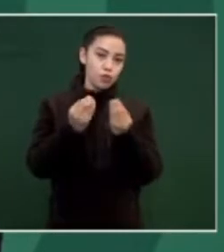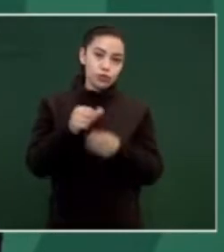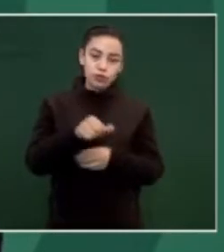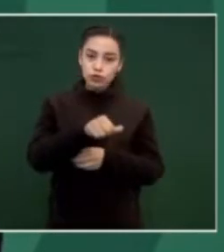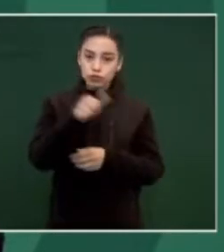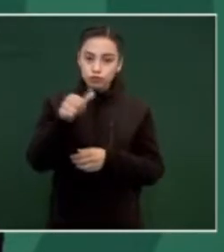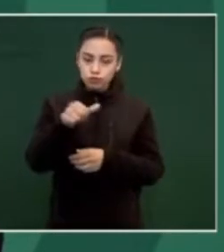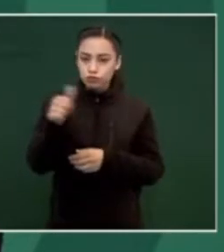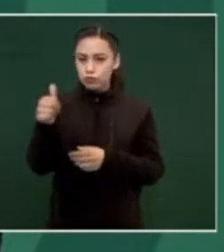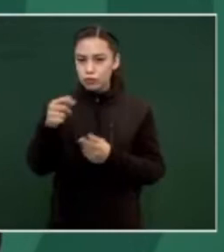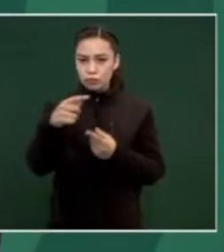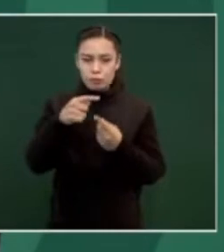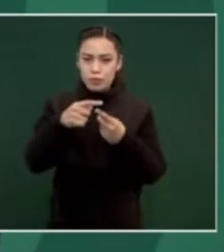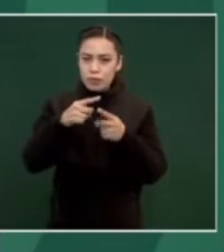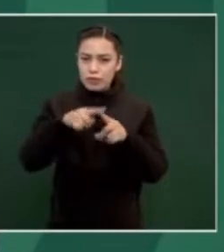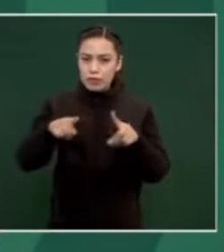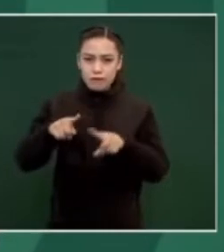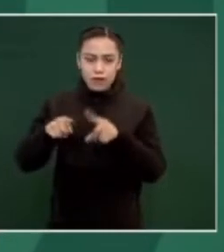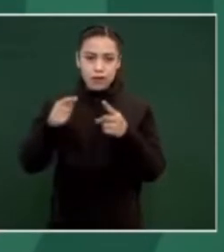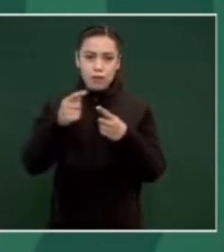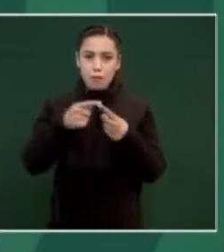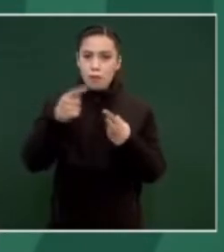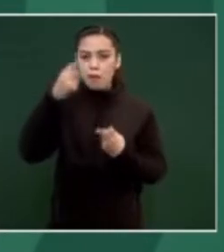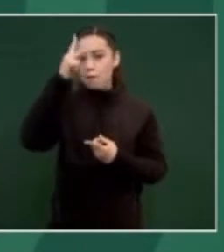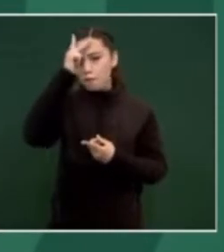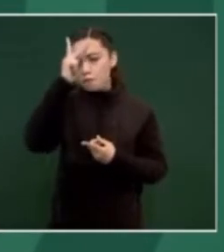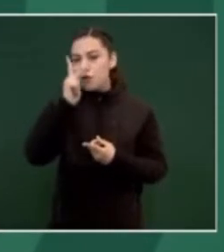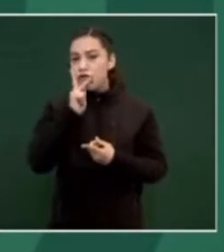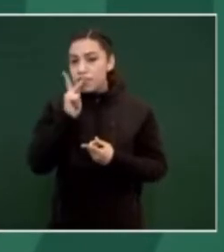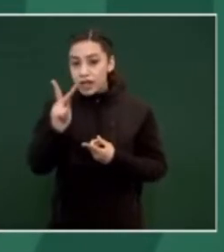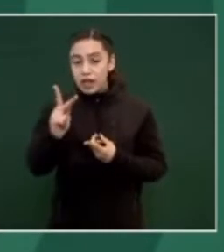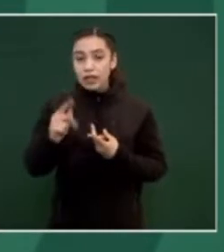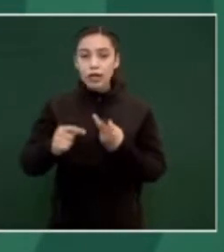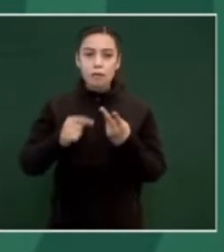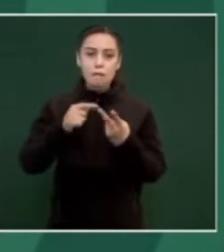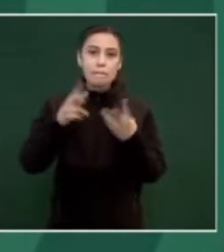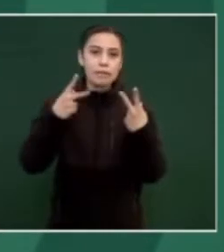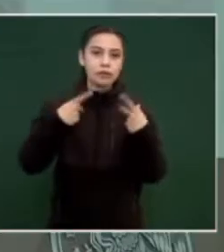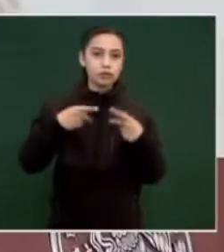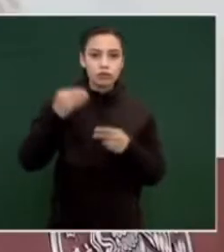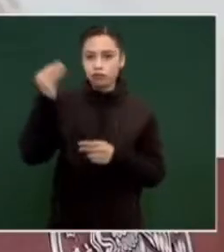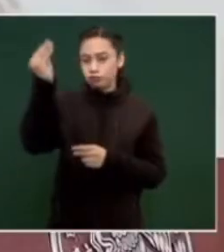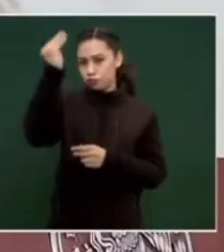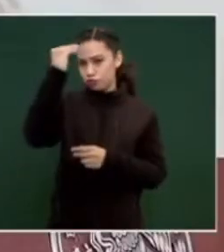profetas y grandes pensadores laicos